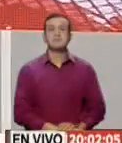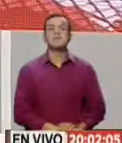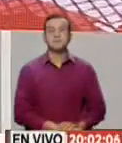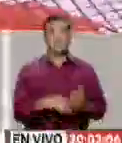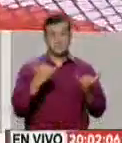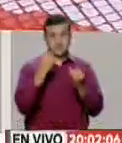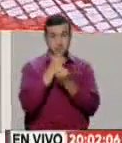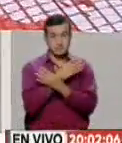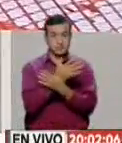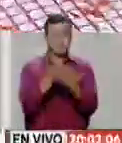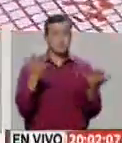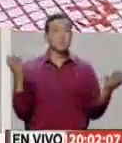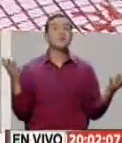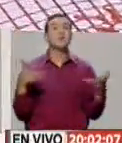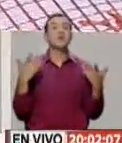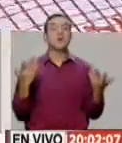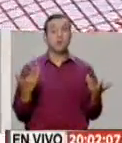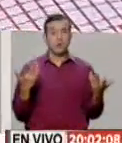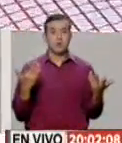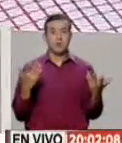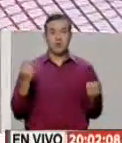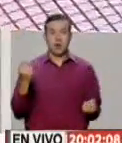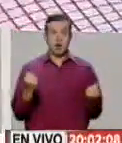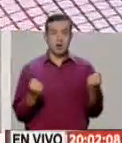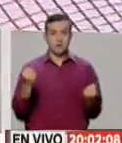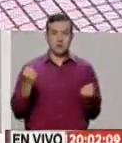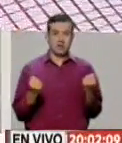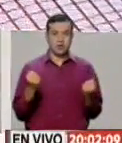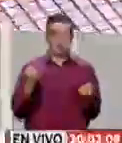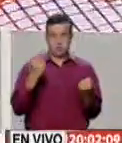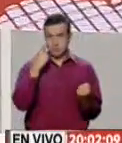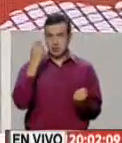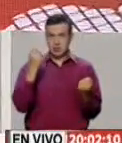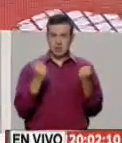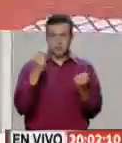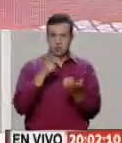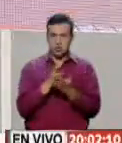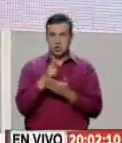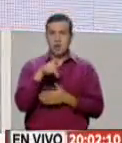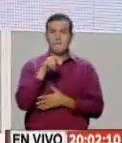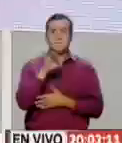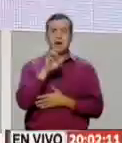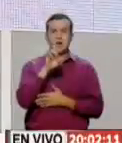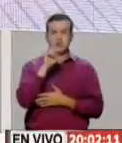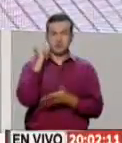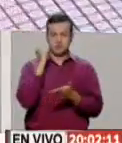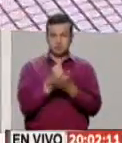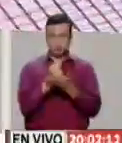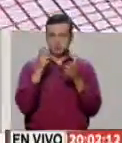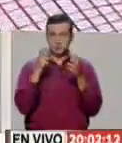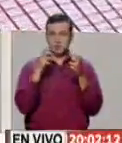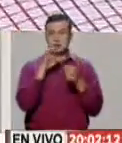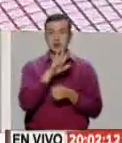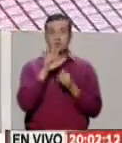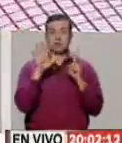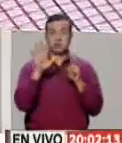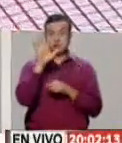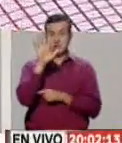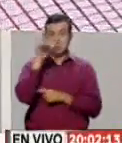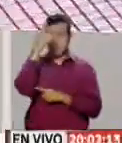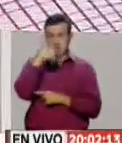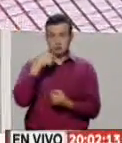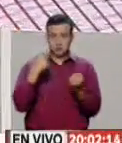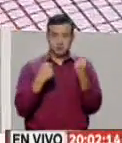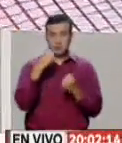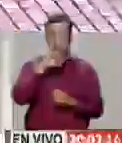les presentamos la reconstrucción del paso de la camioneta gris Nissan Patrol de placas LAF565, conducida por el